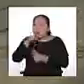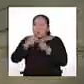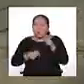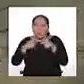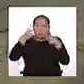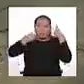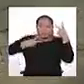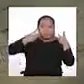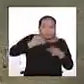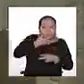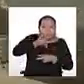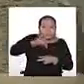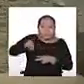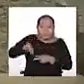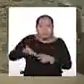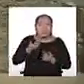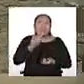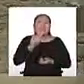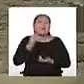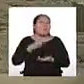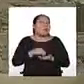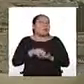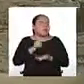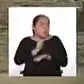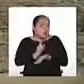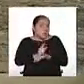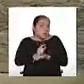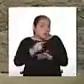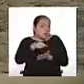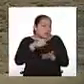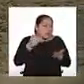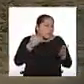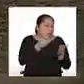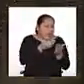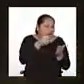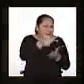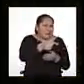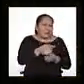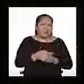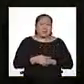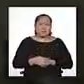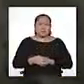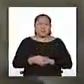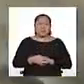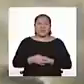en especial por los limeños, que lo tenemos tan cerca.